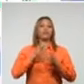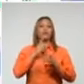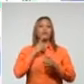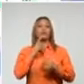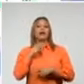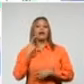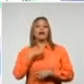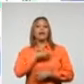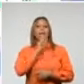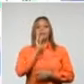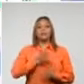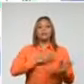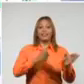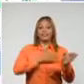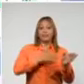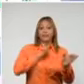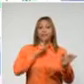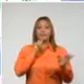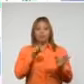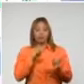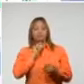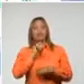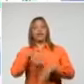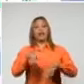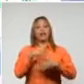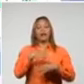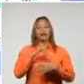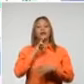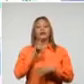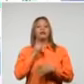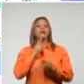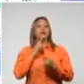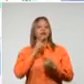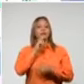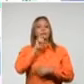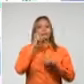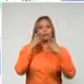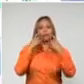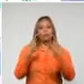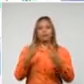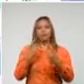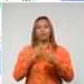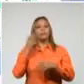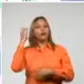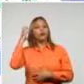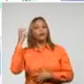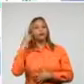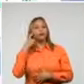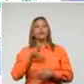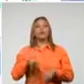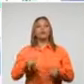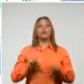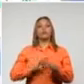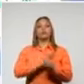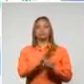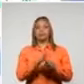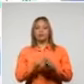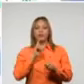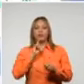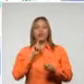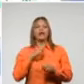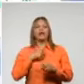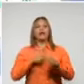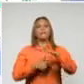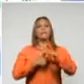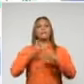enfrentamiento a la COVID-19. Y de hecho, al encabezar la reunión del Grupo Temporal de Trabajo del Gobierno para el control del nuevo coronavirus, el mandatario intercambiaba